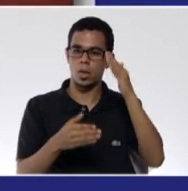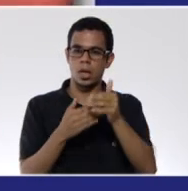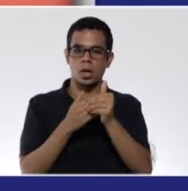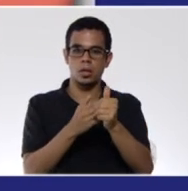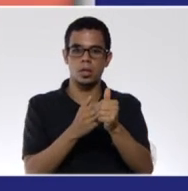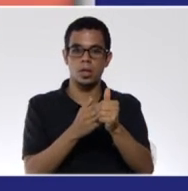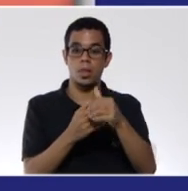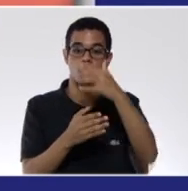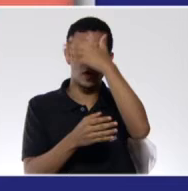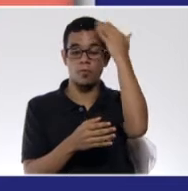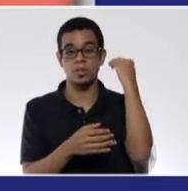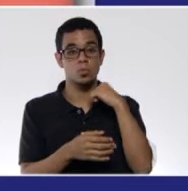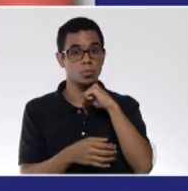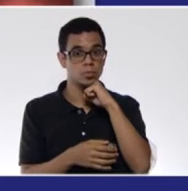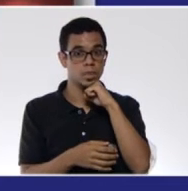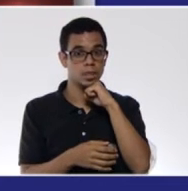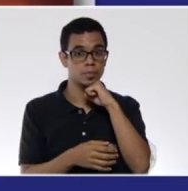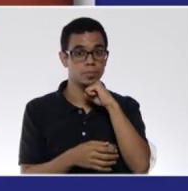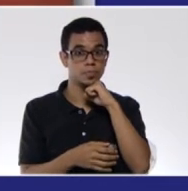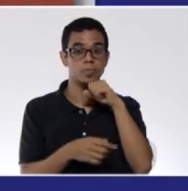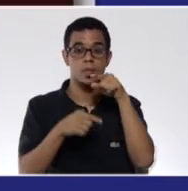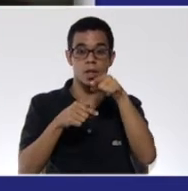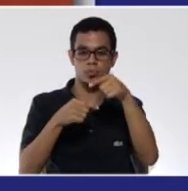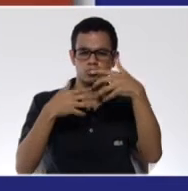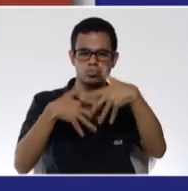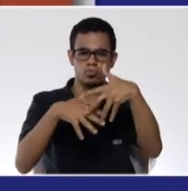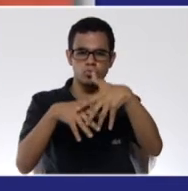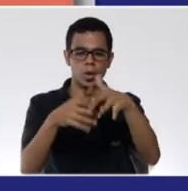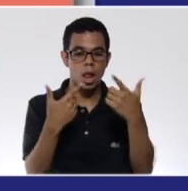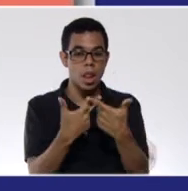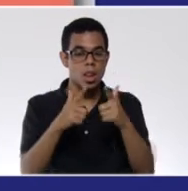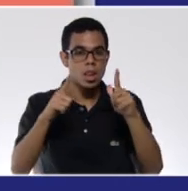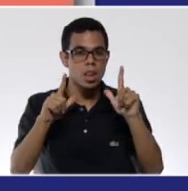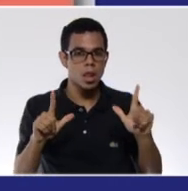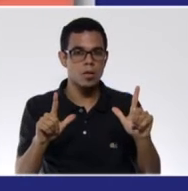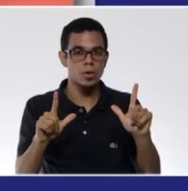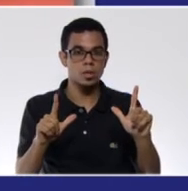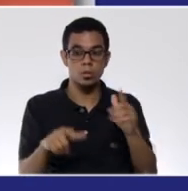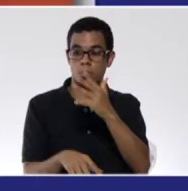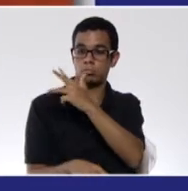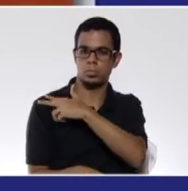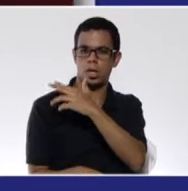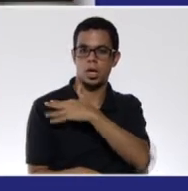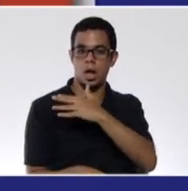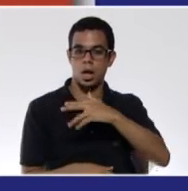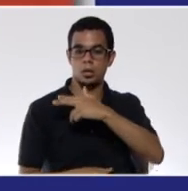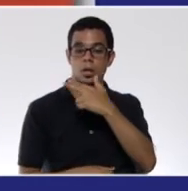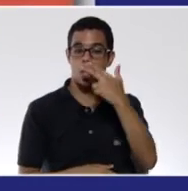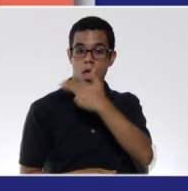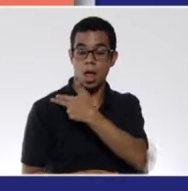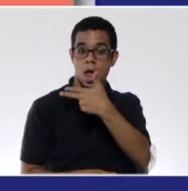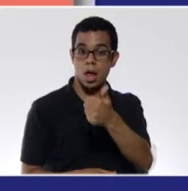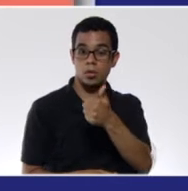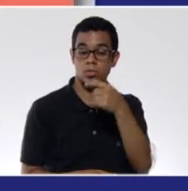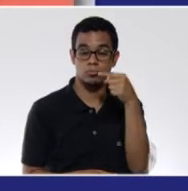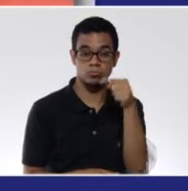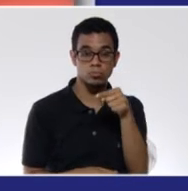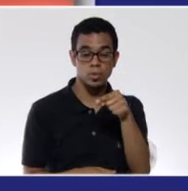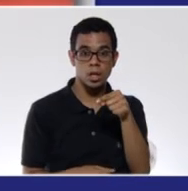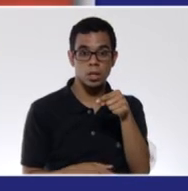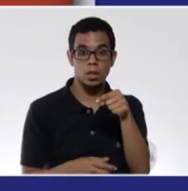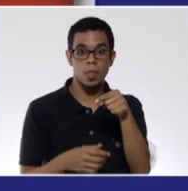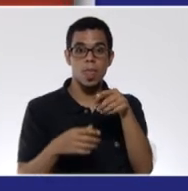generalísimo Francisco de Miranda. Formó la expedición libertadora, llegó a ser general en jefe, fue héroe de las batallas